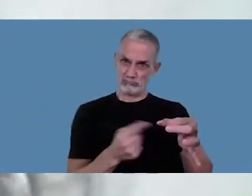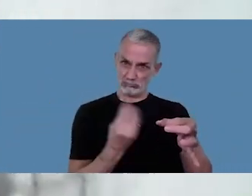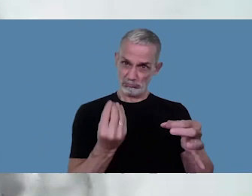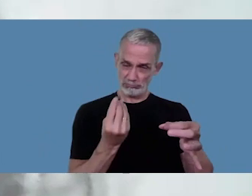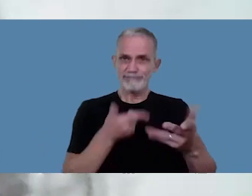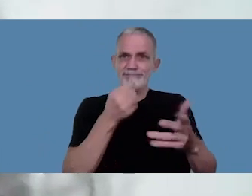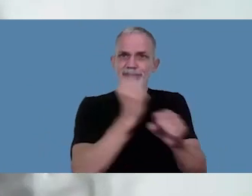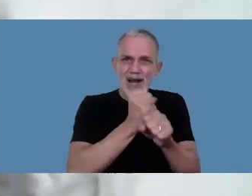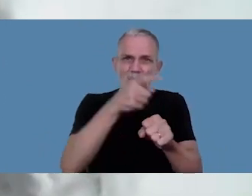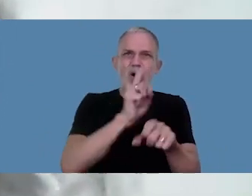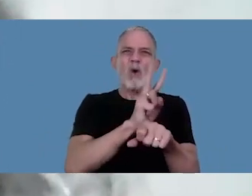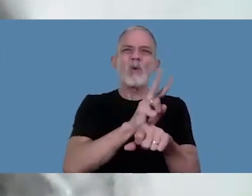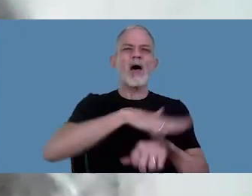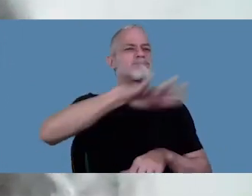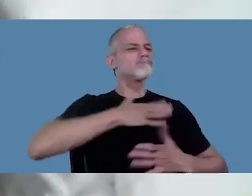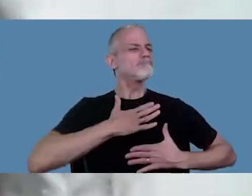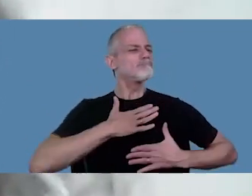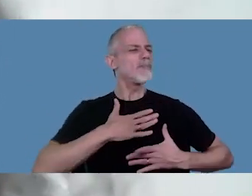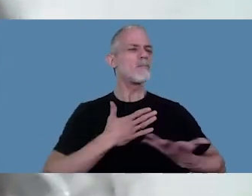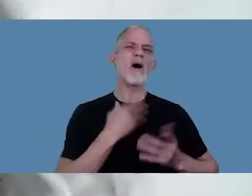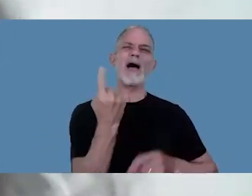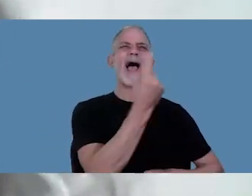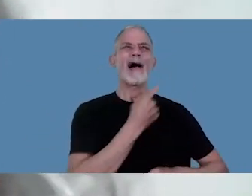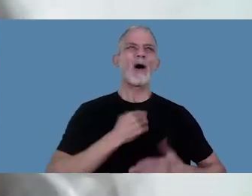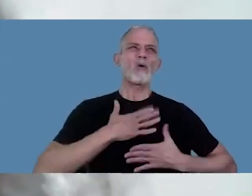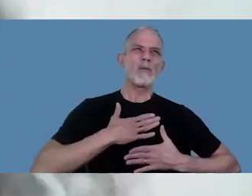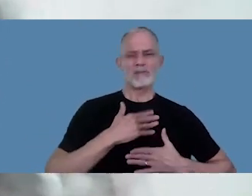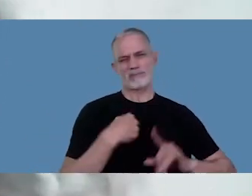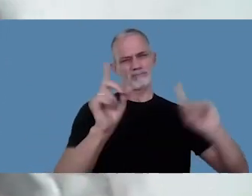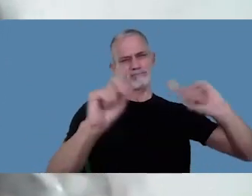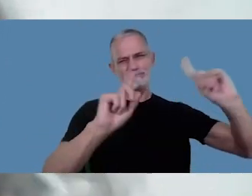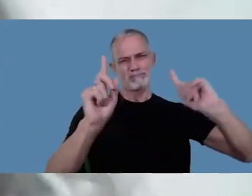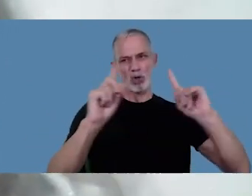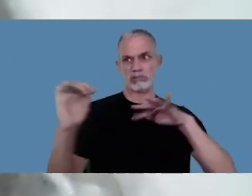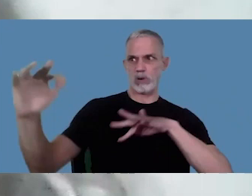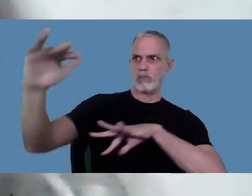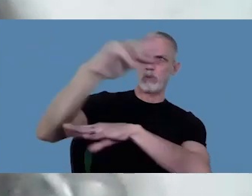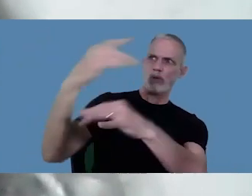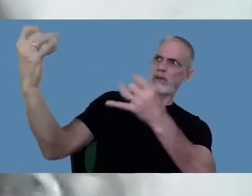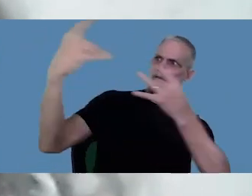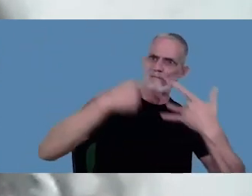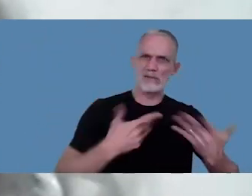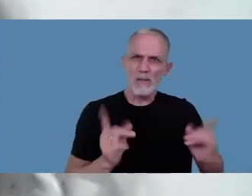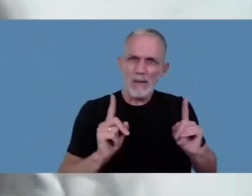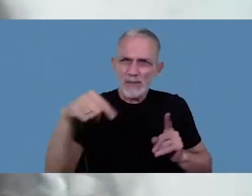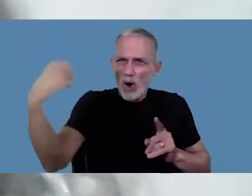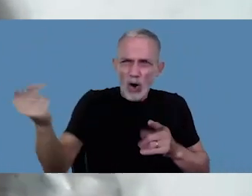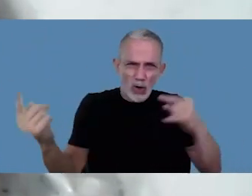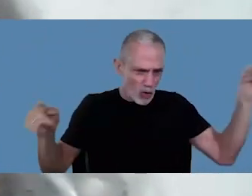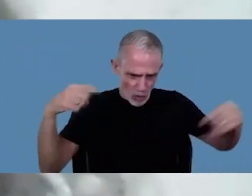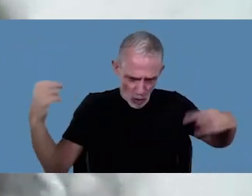mucho y cuidemos nuestro campito, nuestro pequeño campito, se nos viene toda la contaminación y todos los